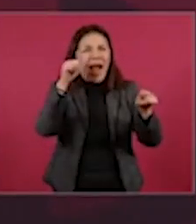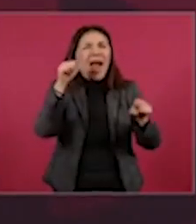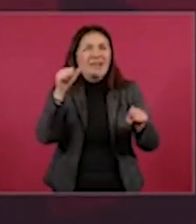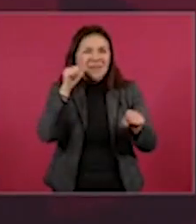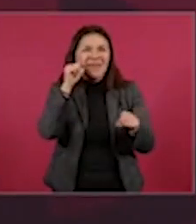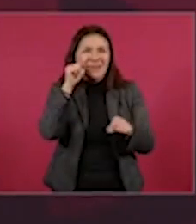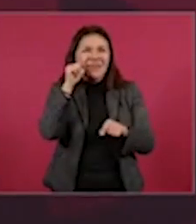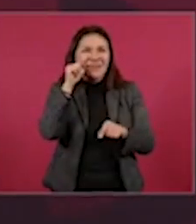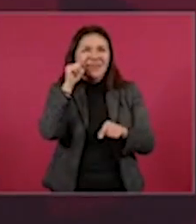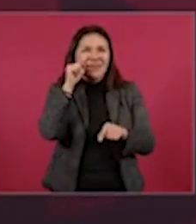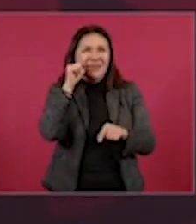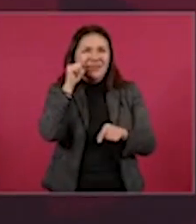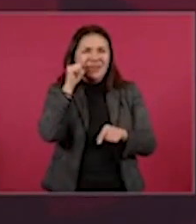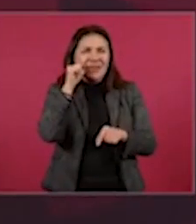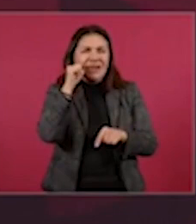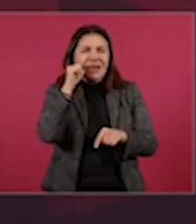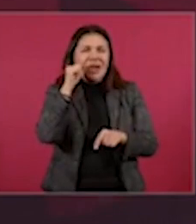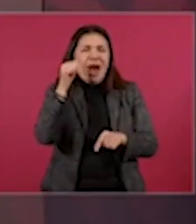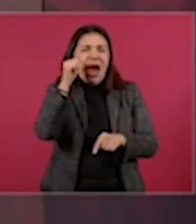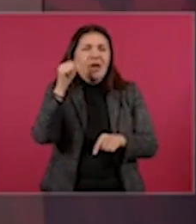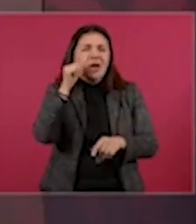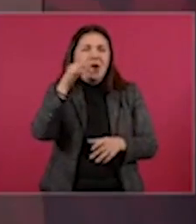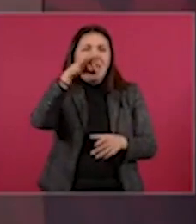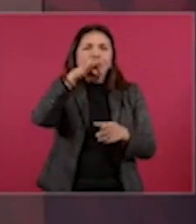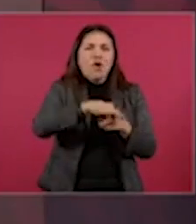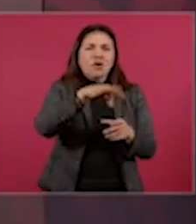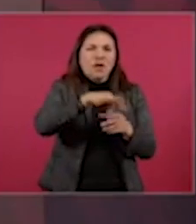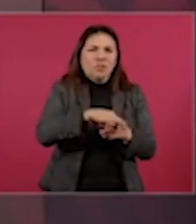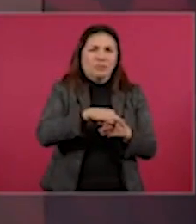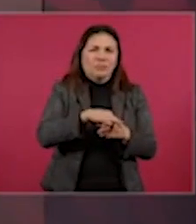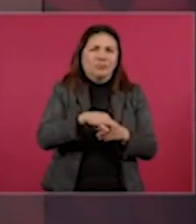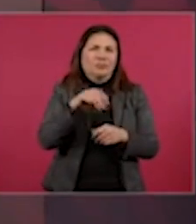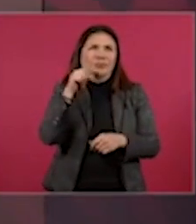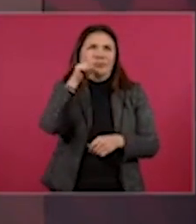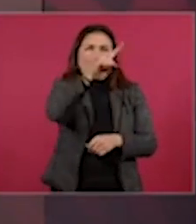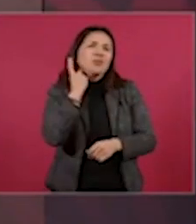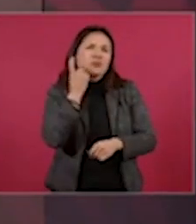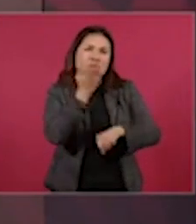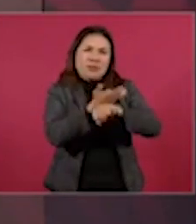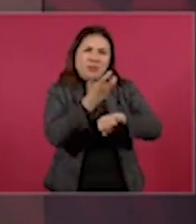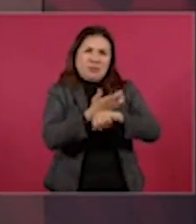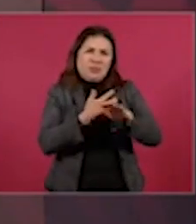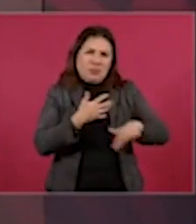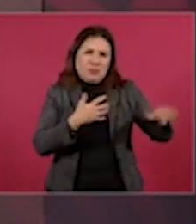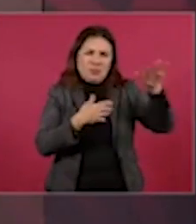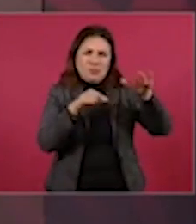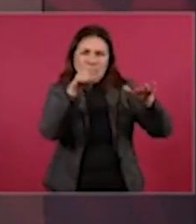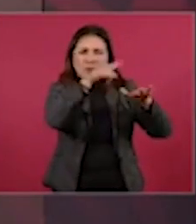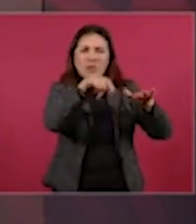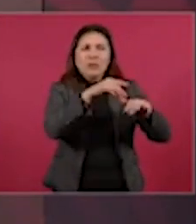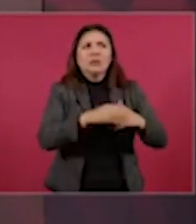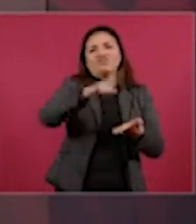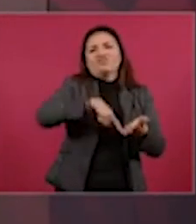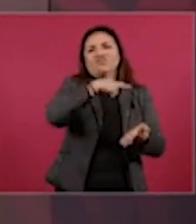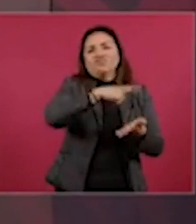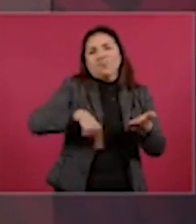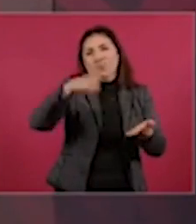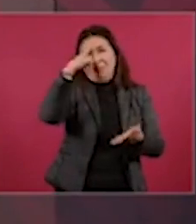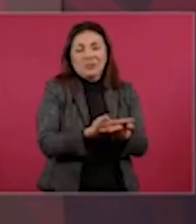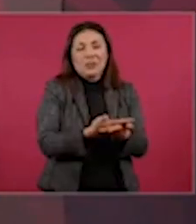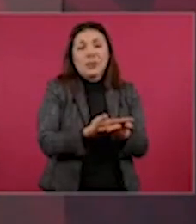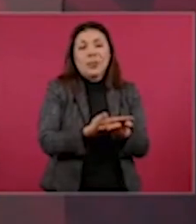hubo una votación en el Congreso en Estados Unidos y se rechazó una propuesta